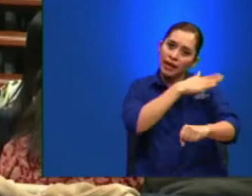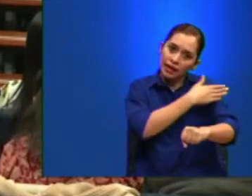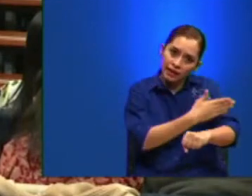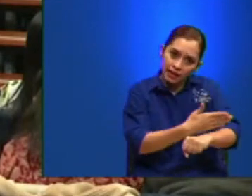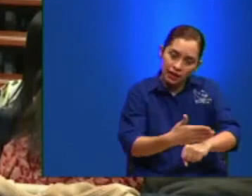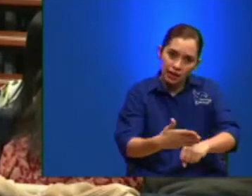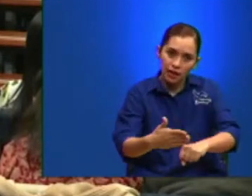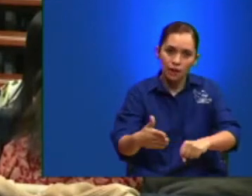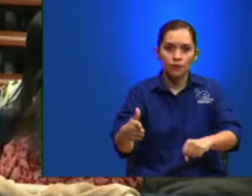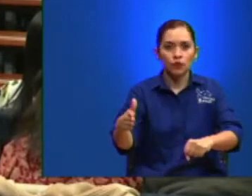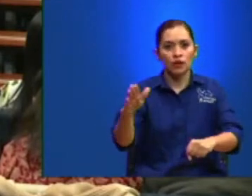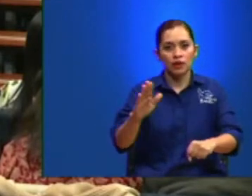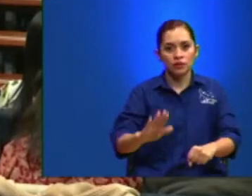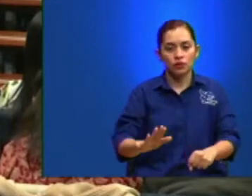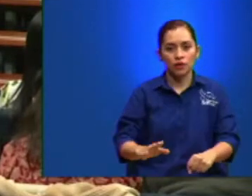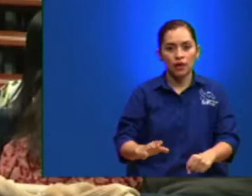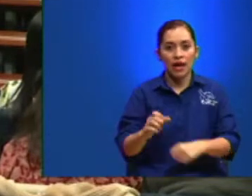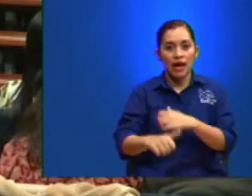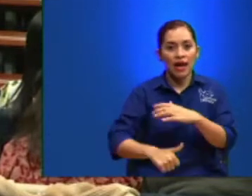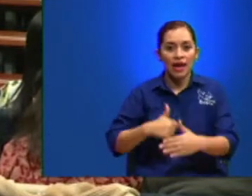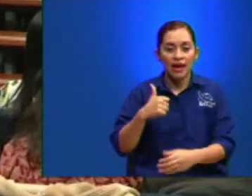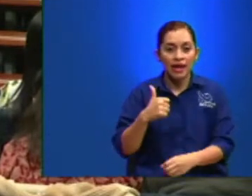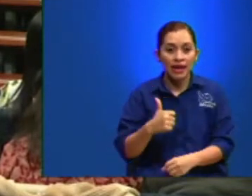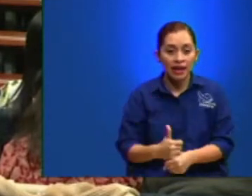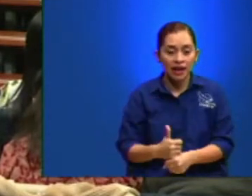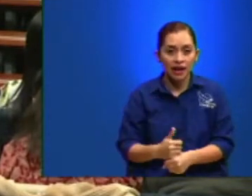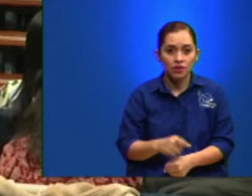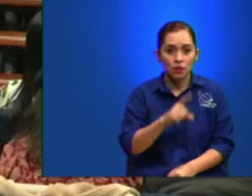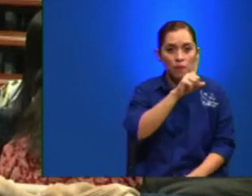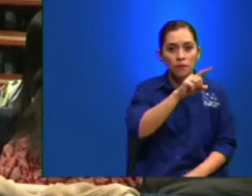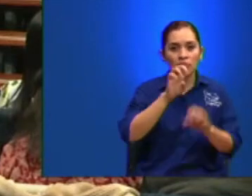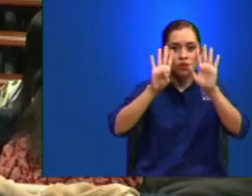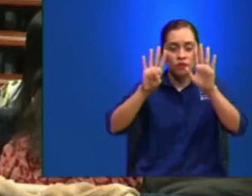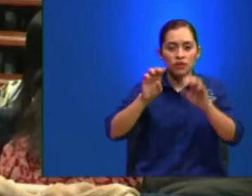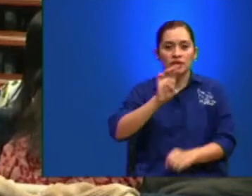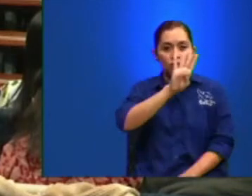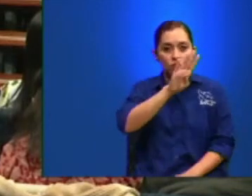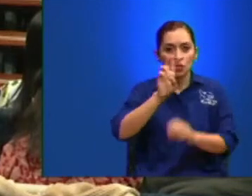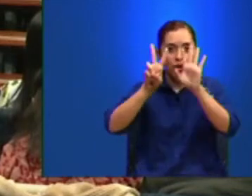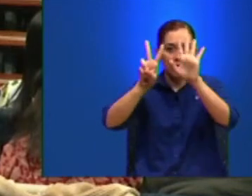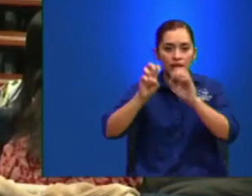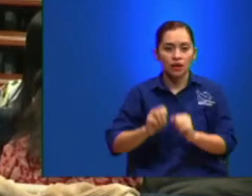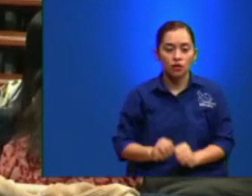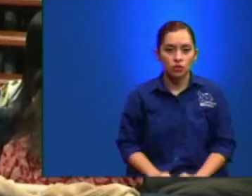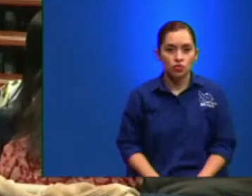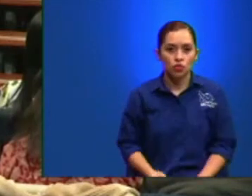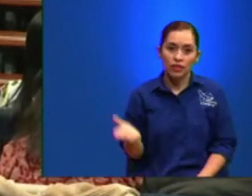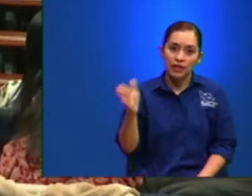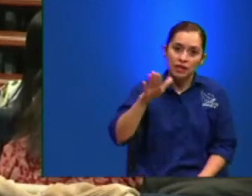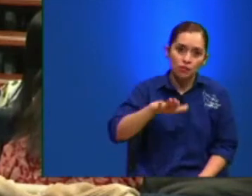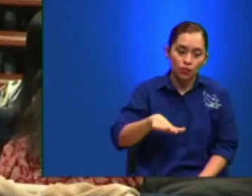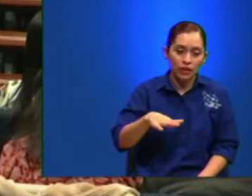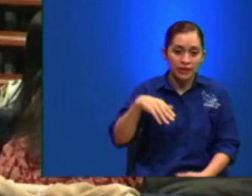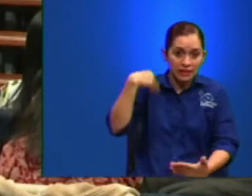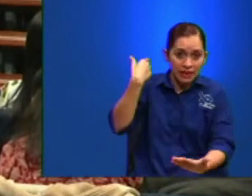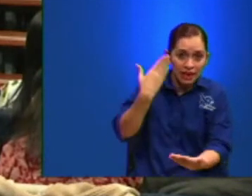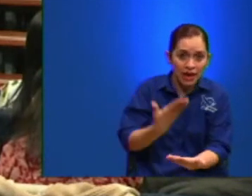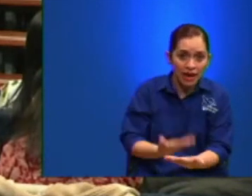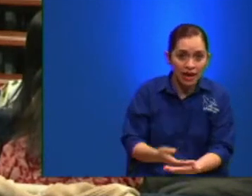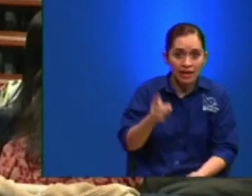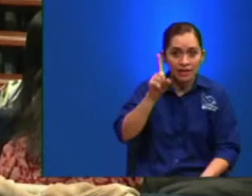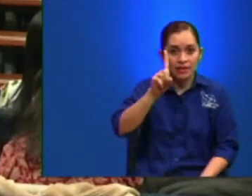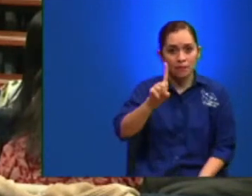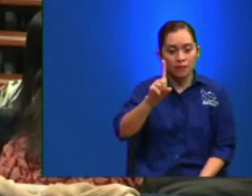siguen en el año 1948 después de la caída del primera